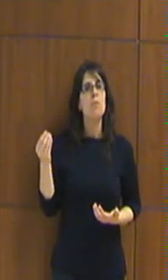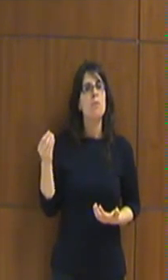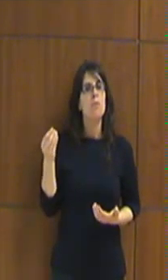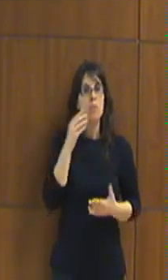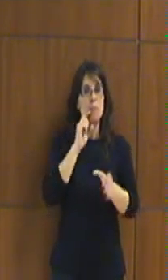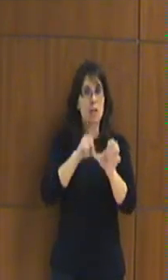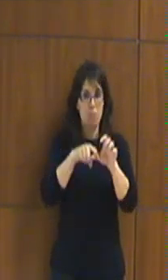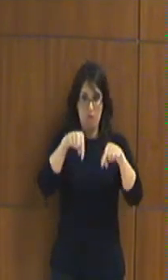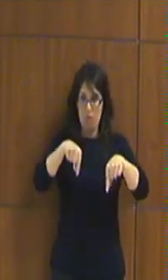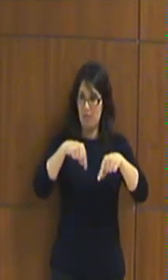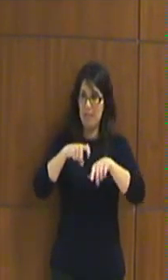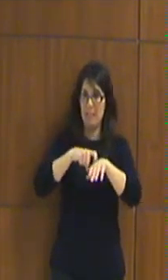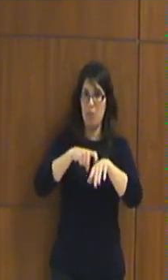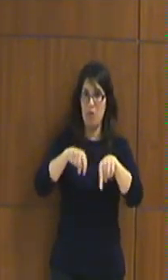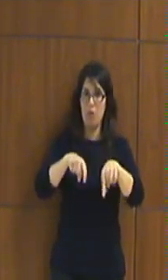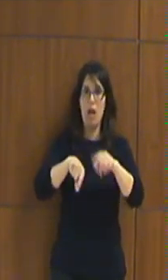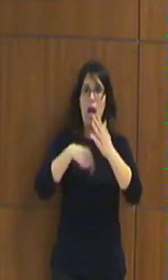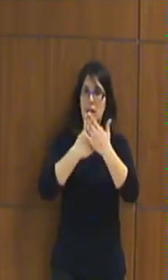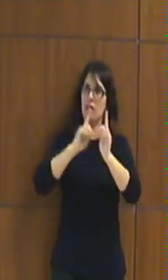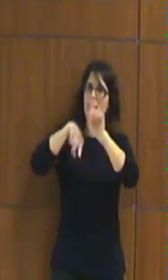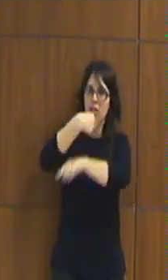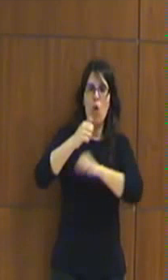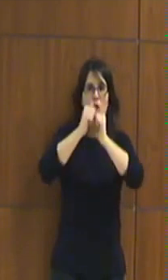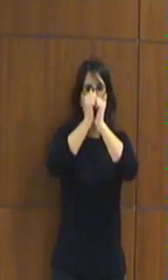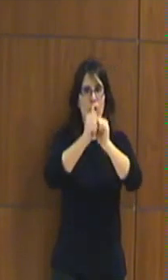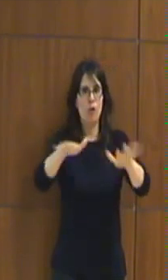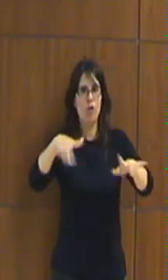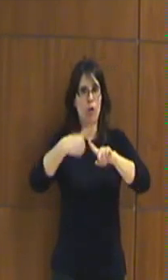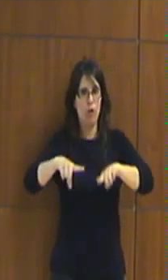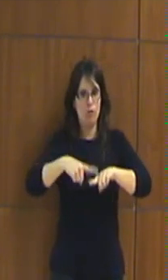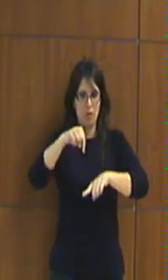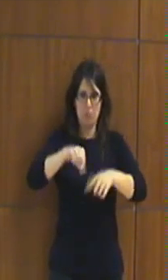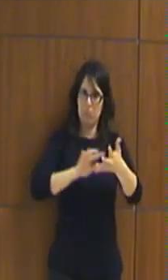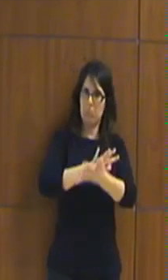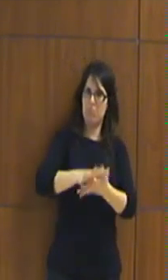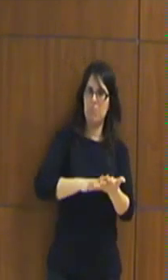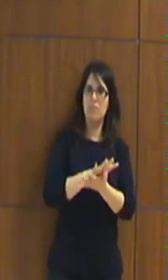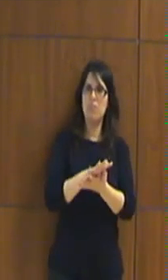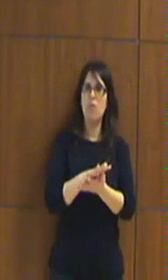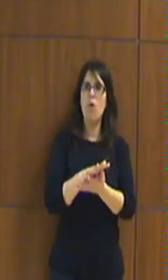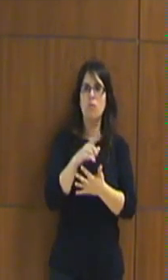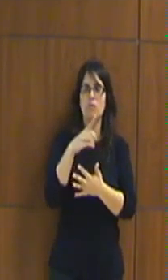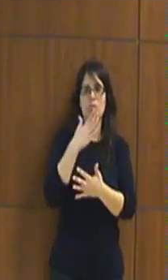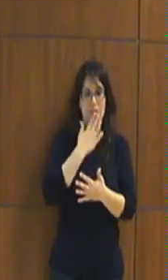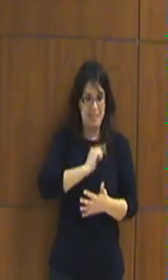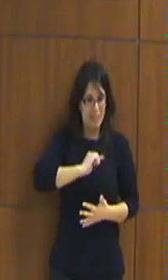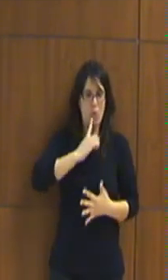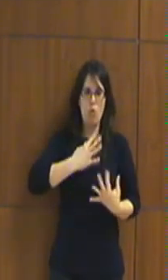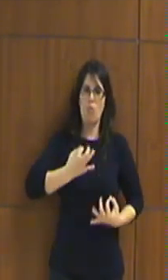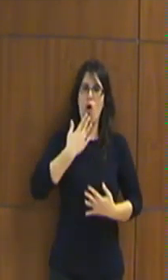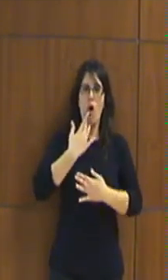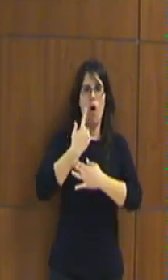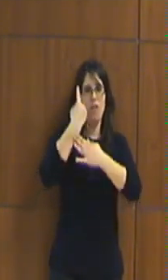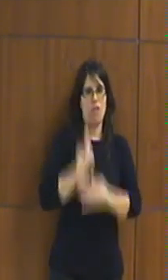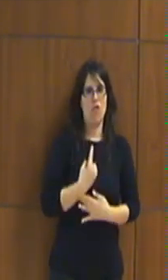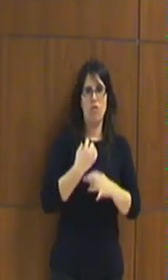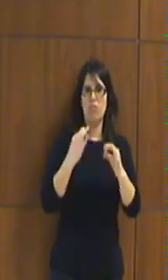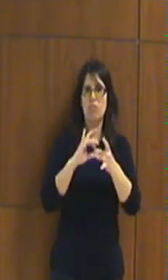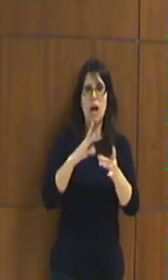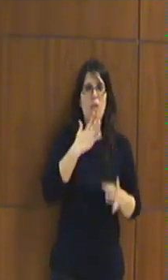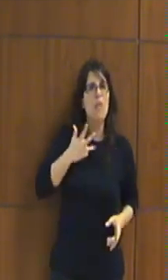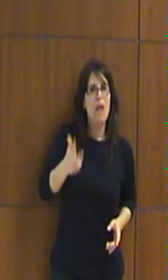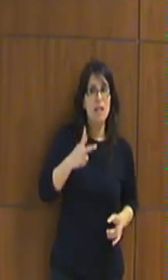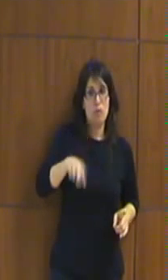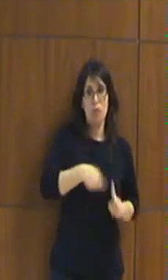participaciones de este tipo y la difusión de lo que aquí se dice es una obligación y un derecho de